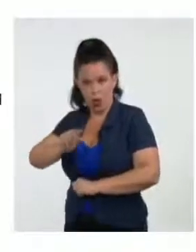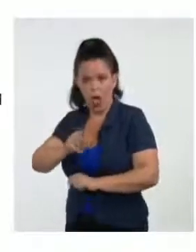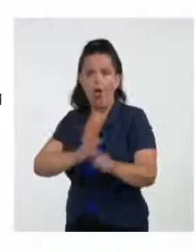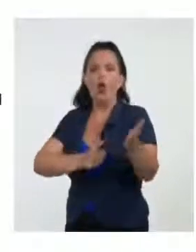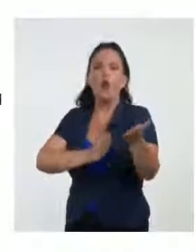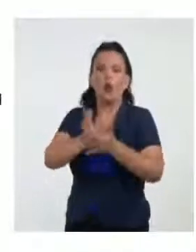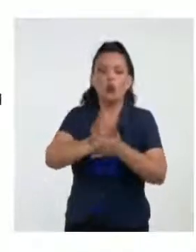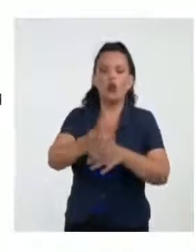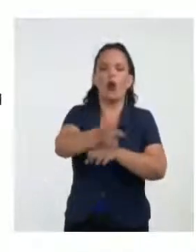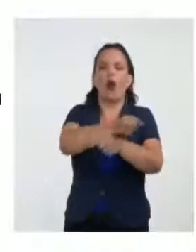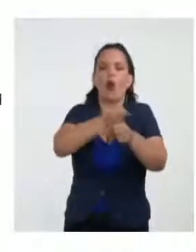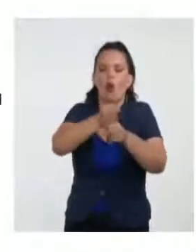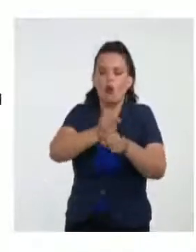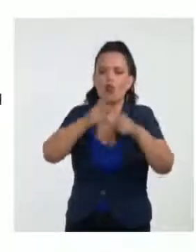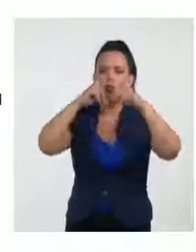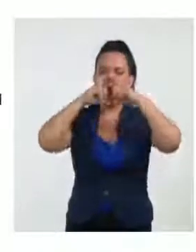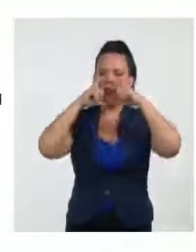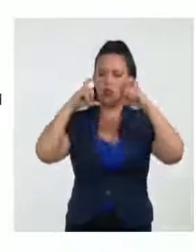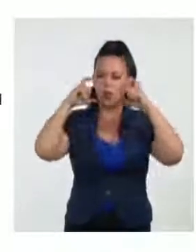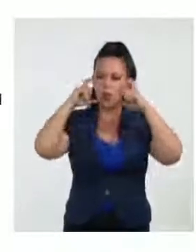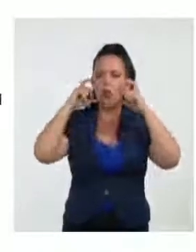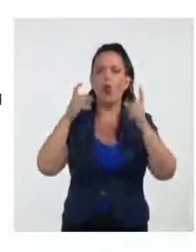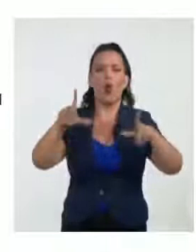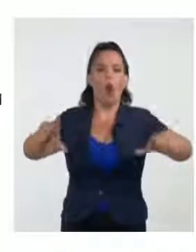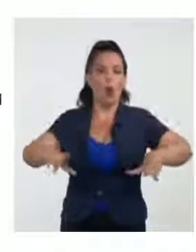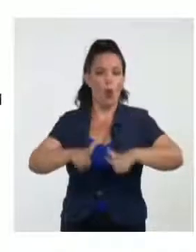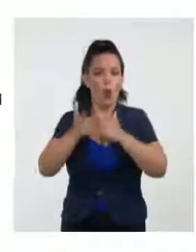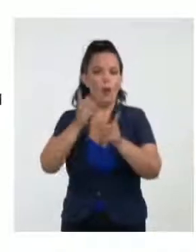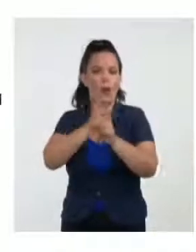fin, todas las acciones de protección que podamos considerar.